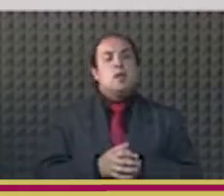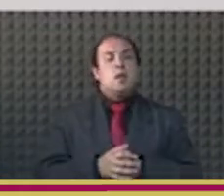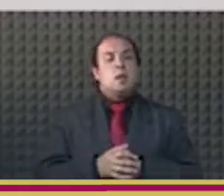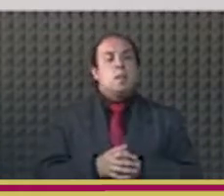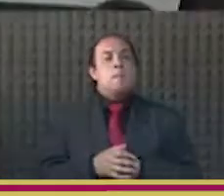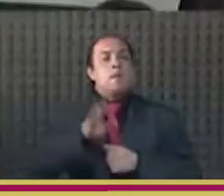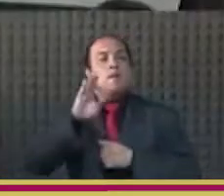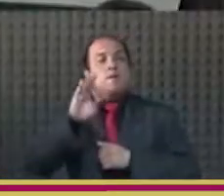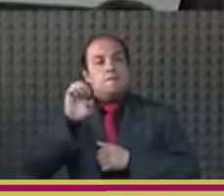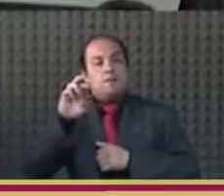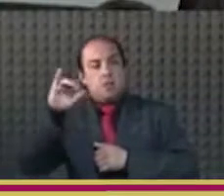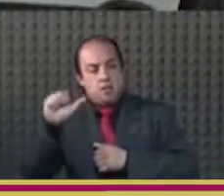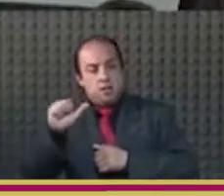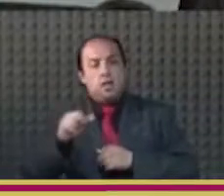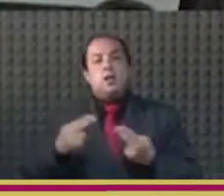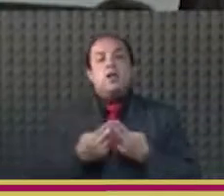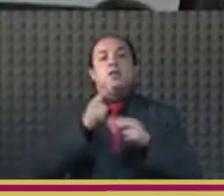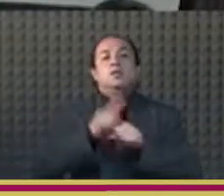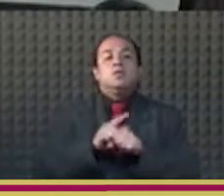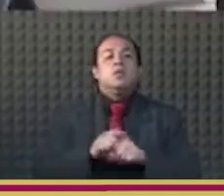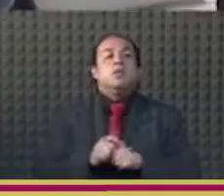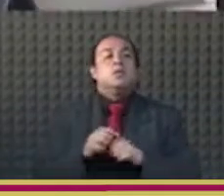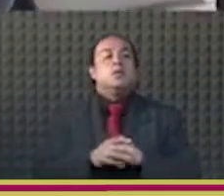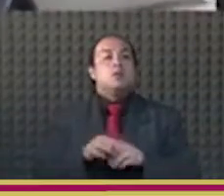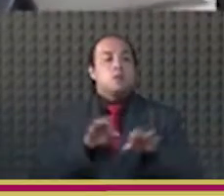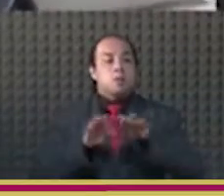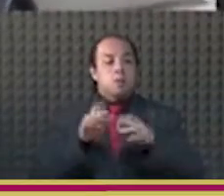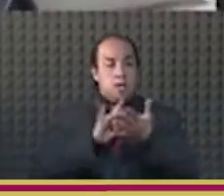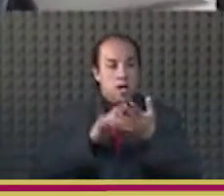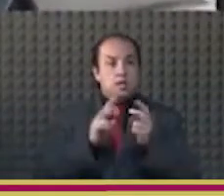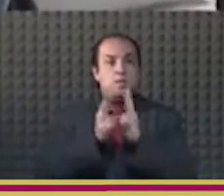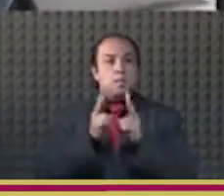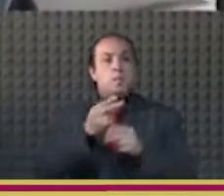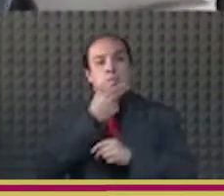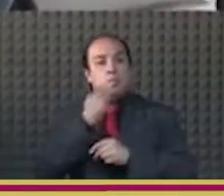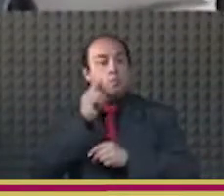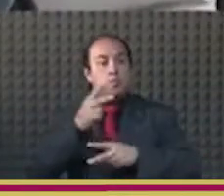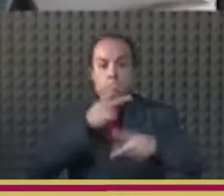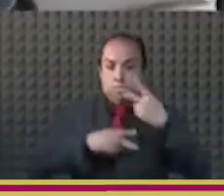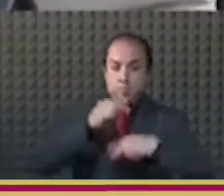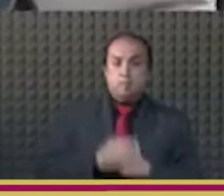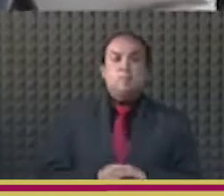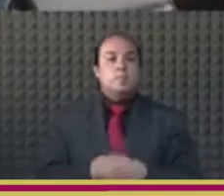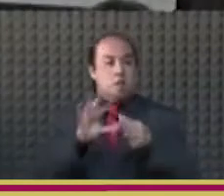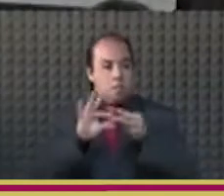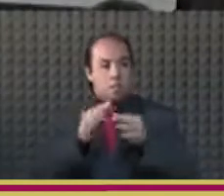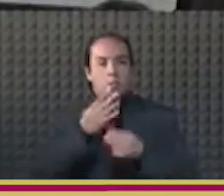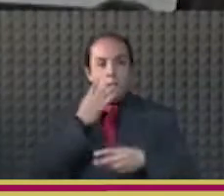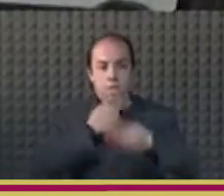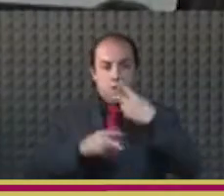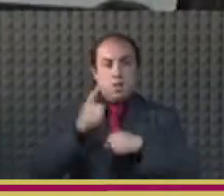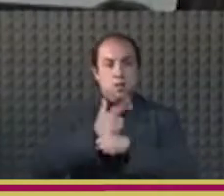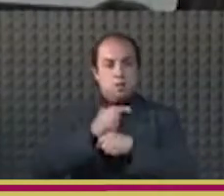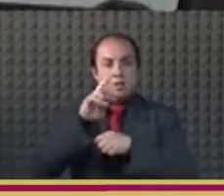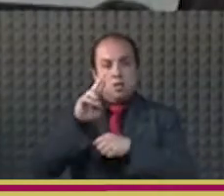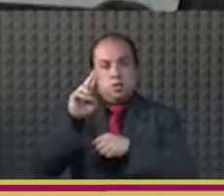del Empleo. Gracias a los vecinos y vecinas por venir. Las palabras de bienvenida del licenciado Raúl